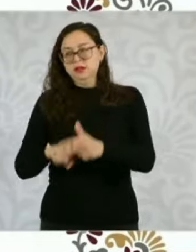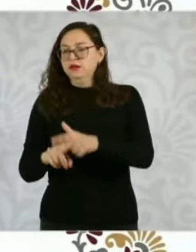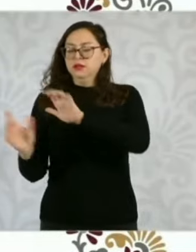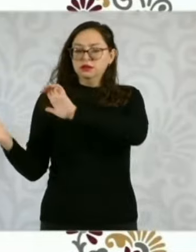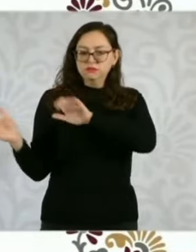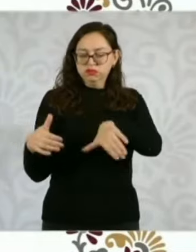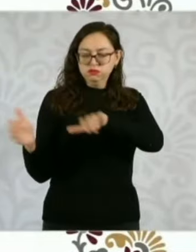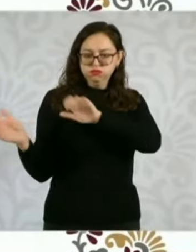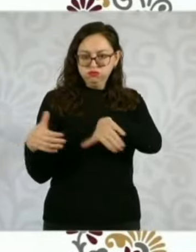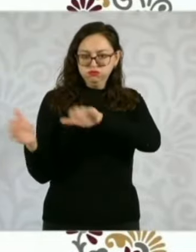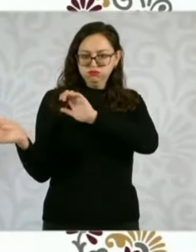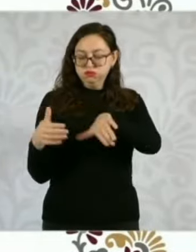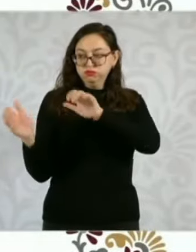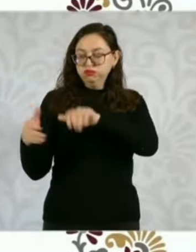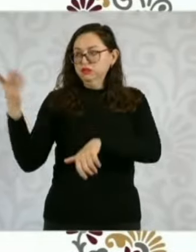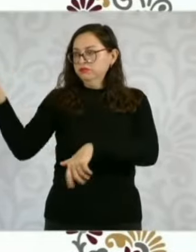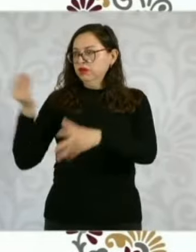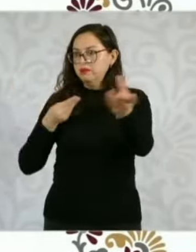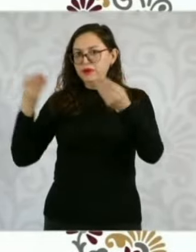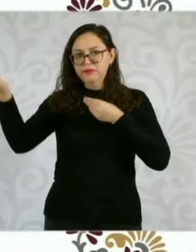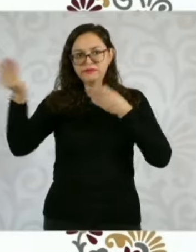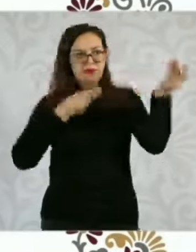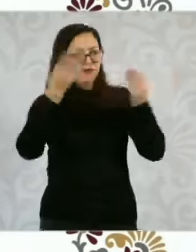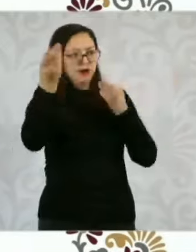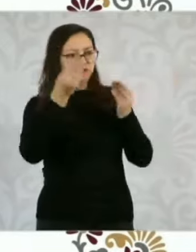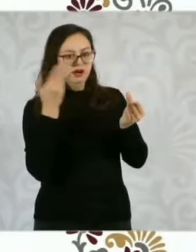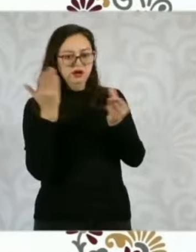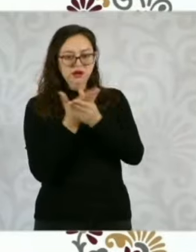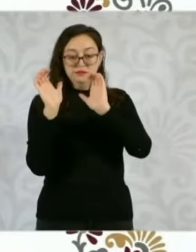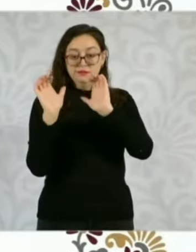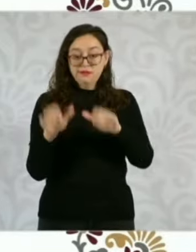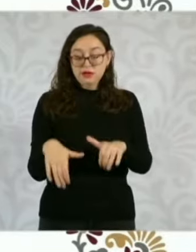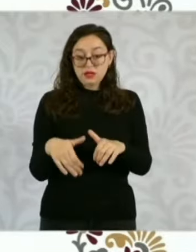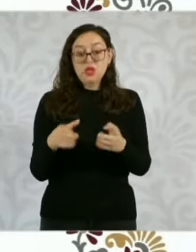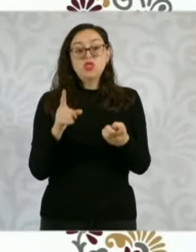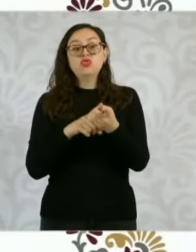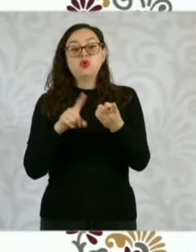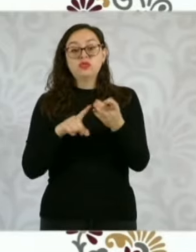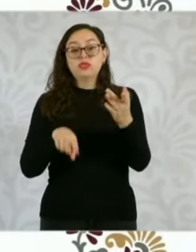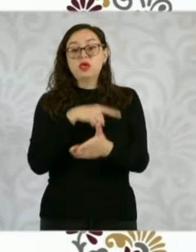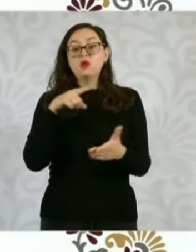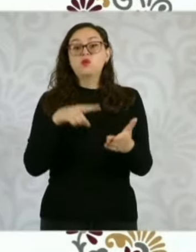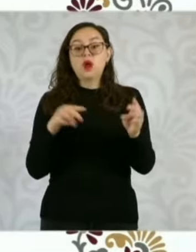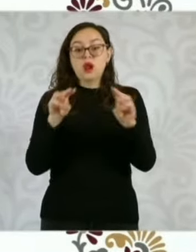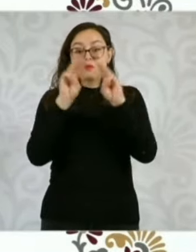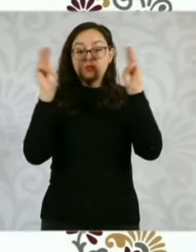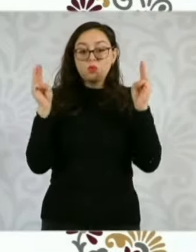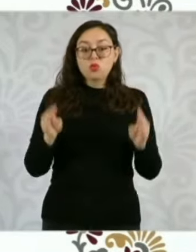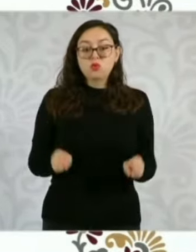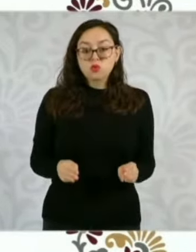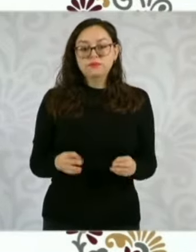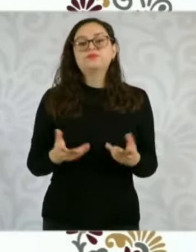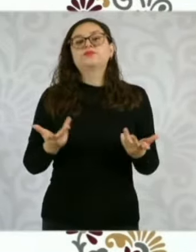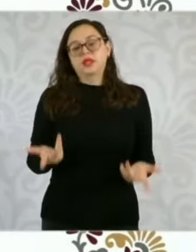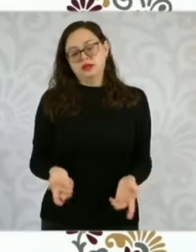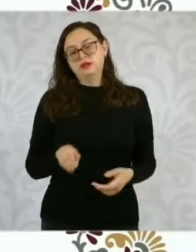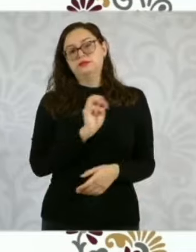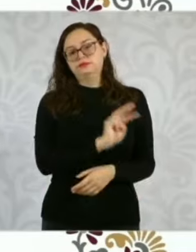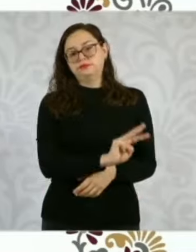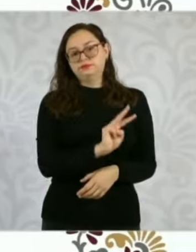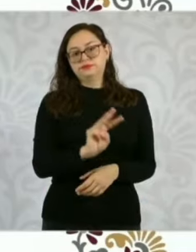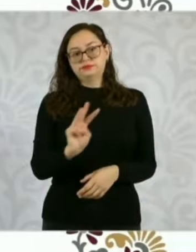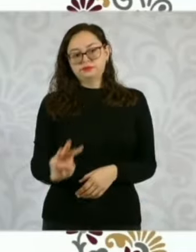esta recepción de solicitudes. La ubicación de los módulos para recibir estas solicitudes va a estar en la página de la